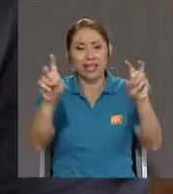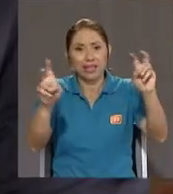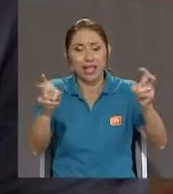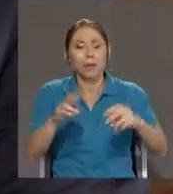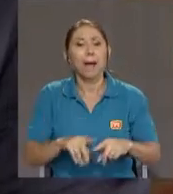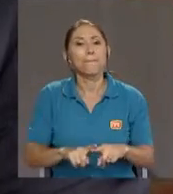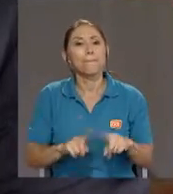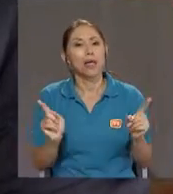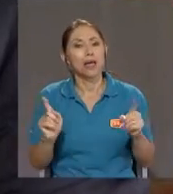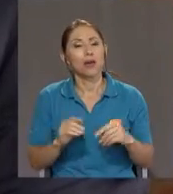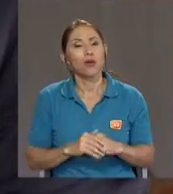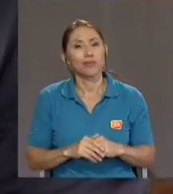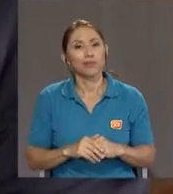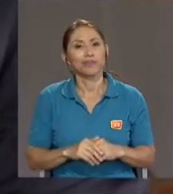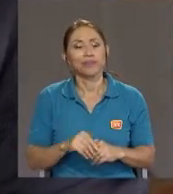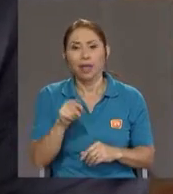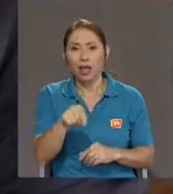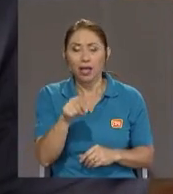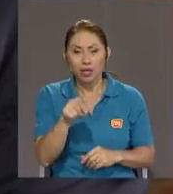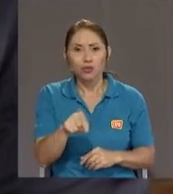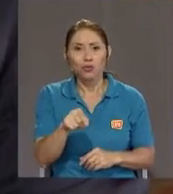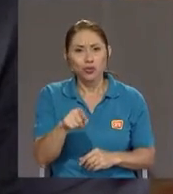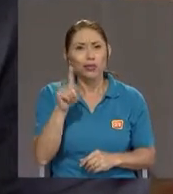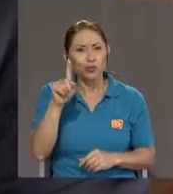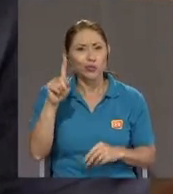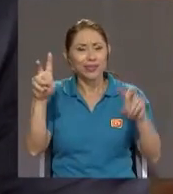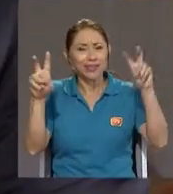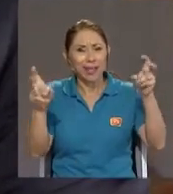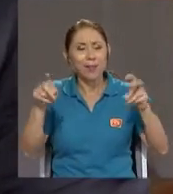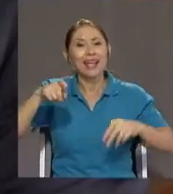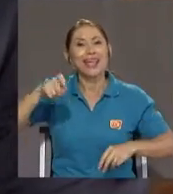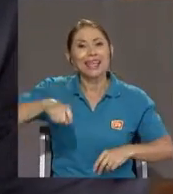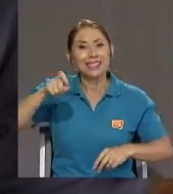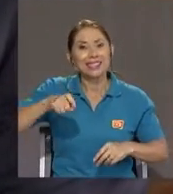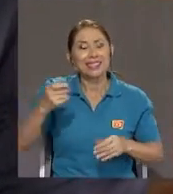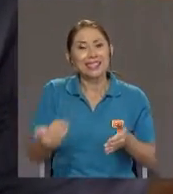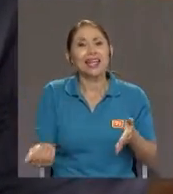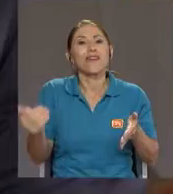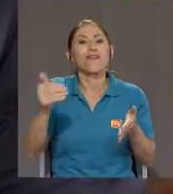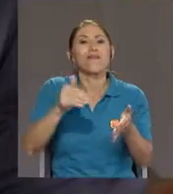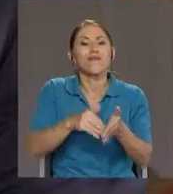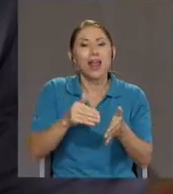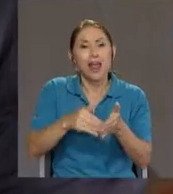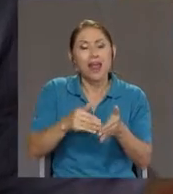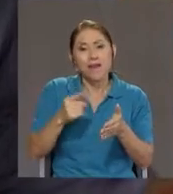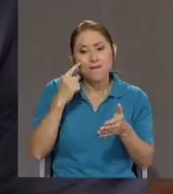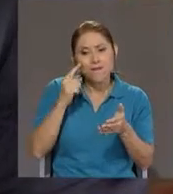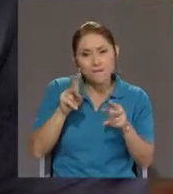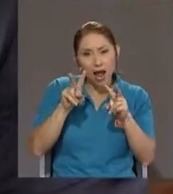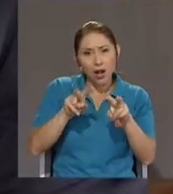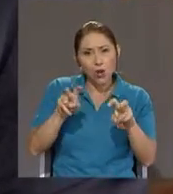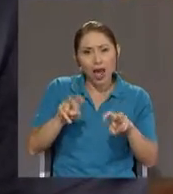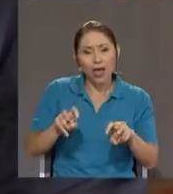Pero que sí parece un tema que necesita ser revalorado.